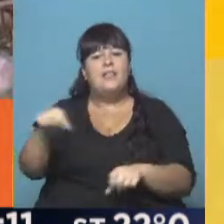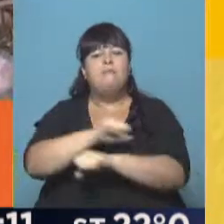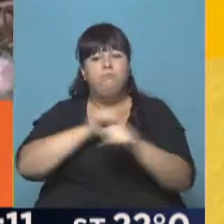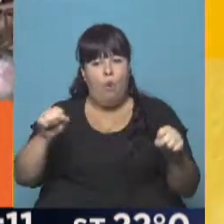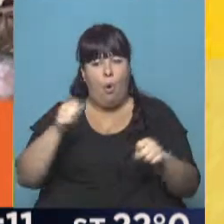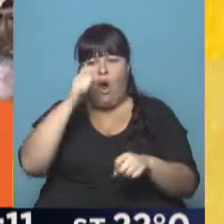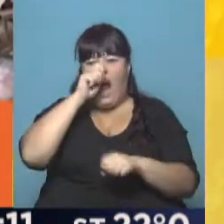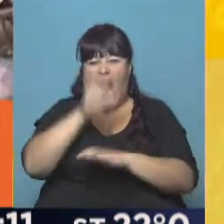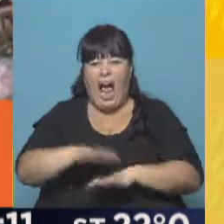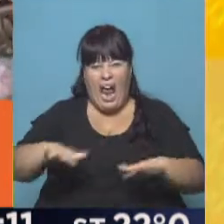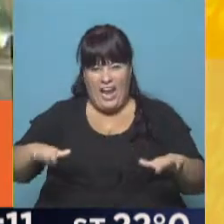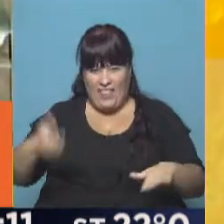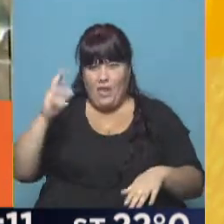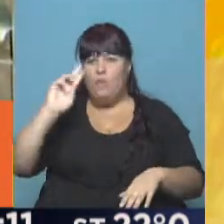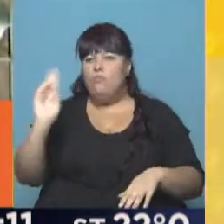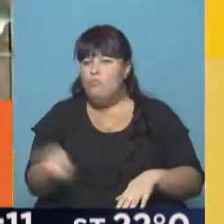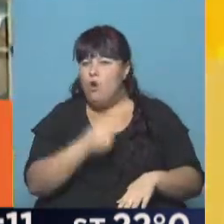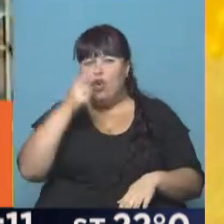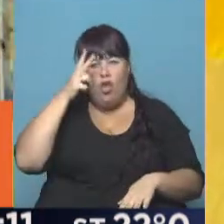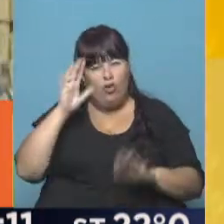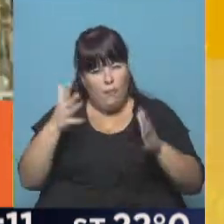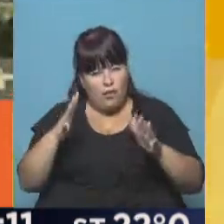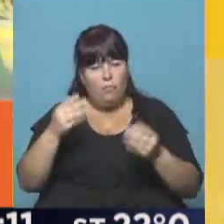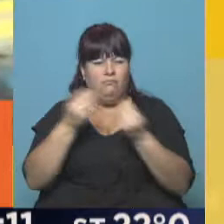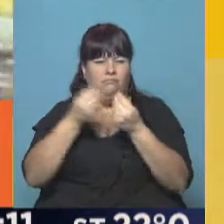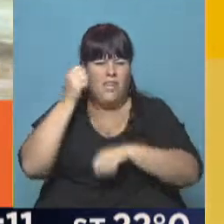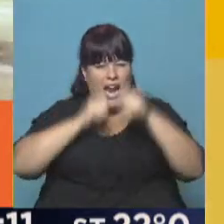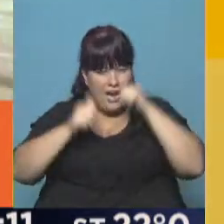explosión en un jardín de infantes que causó al menos 8 muertos